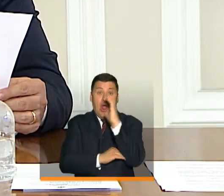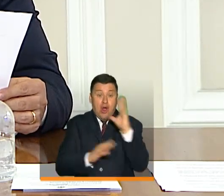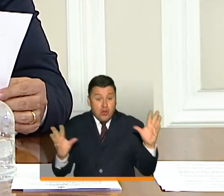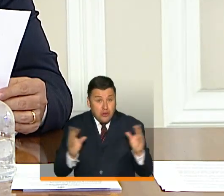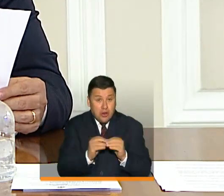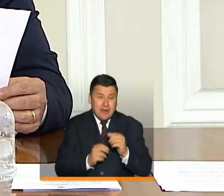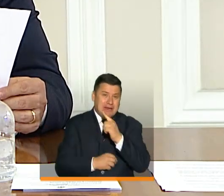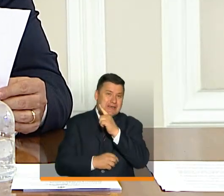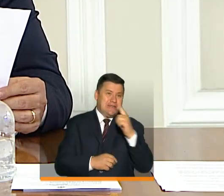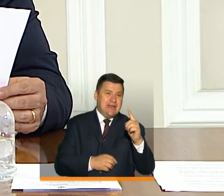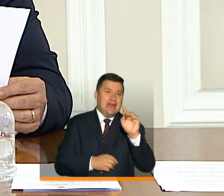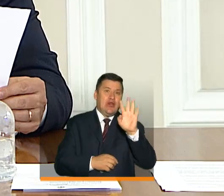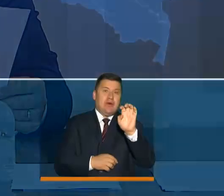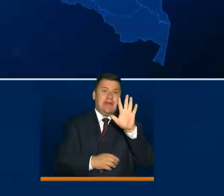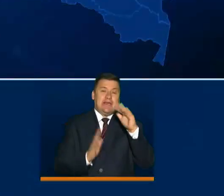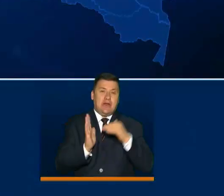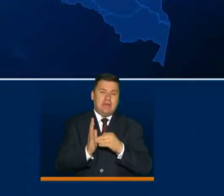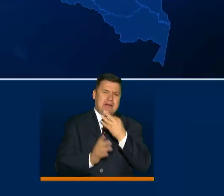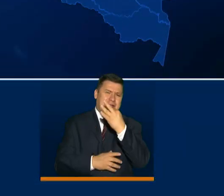a